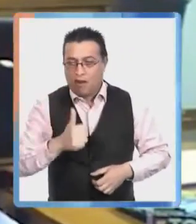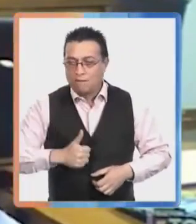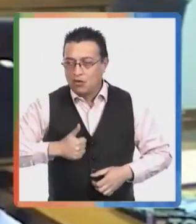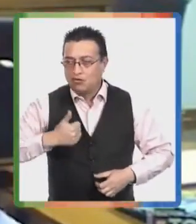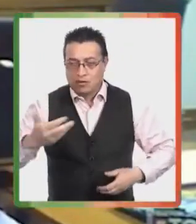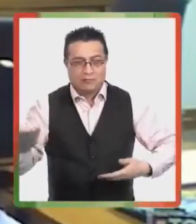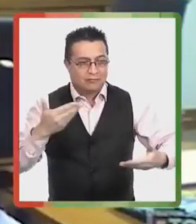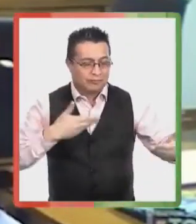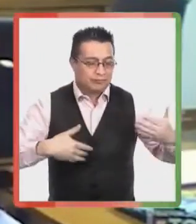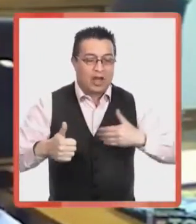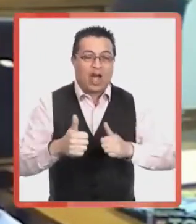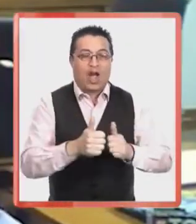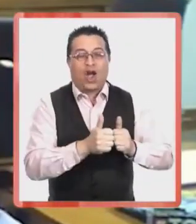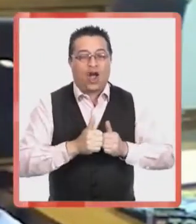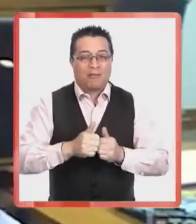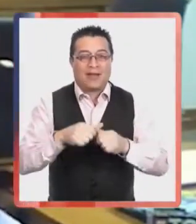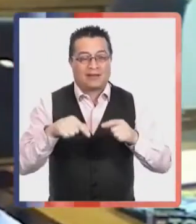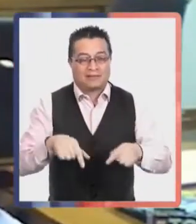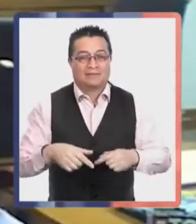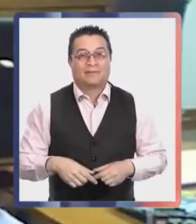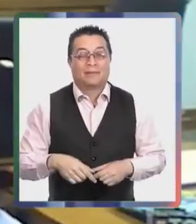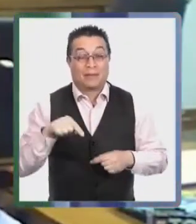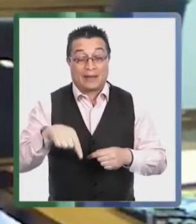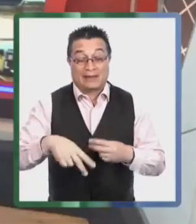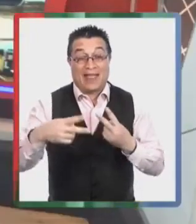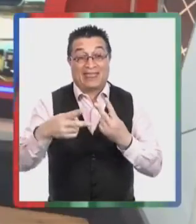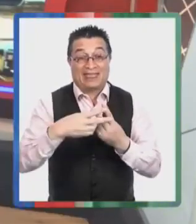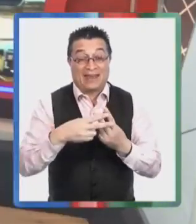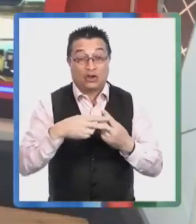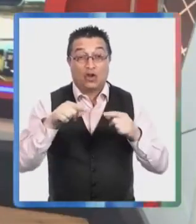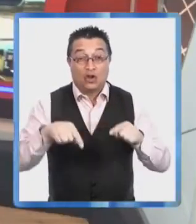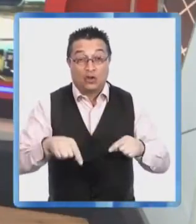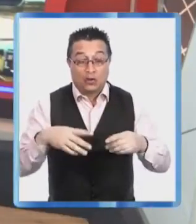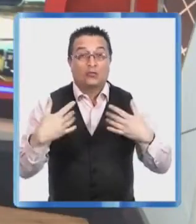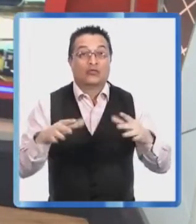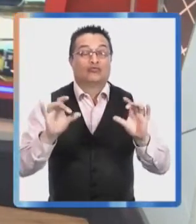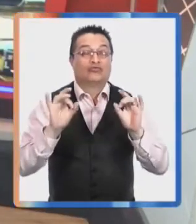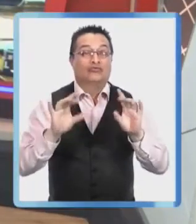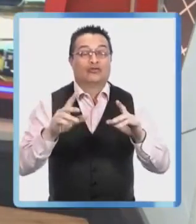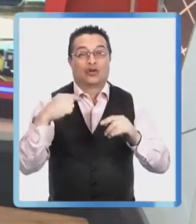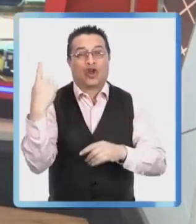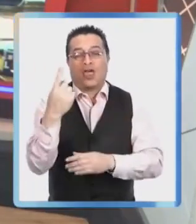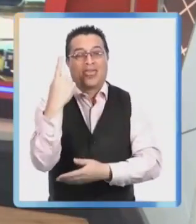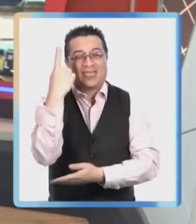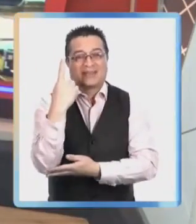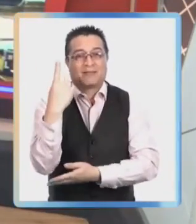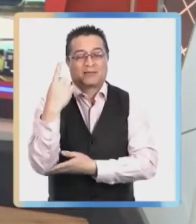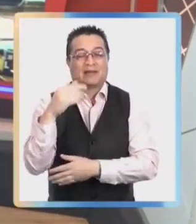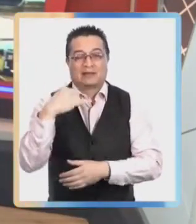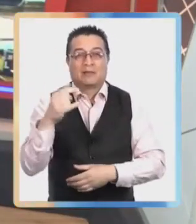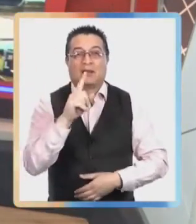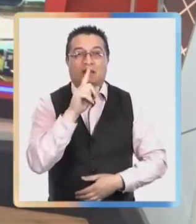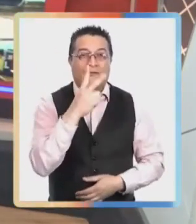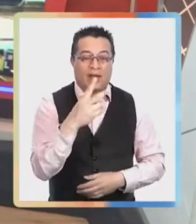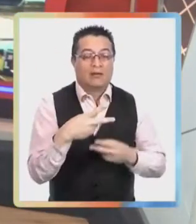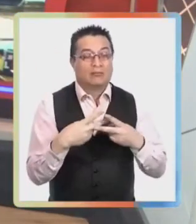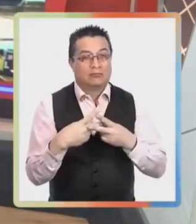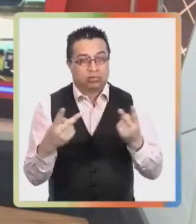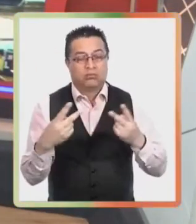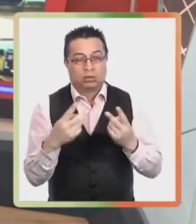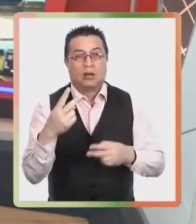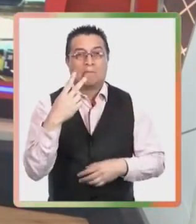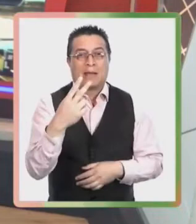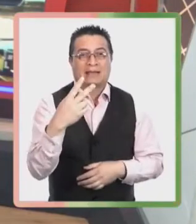voluntarios y voluntarias que nos acompañan en nuestro quehacer este teletón emblemático que se realiza todos los diciembres a través de televisión